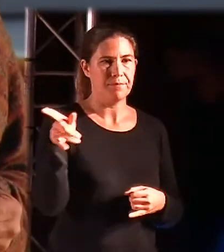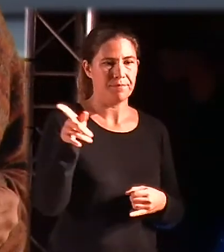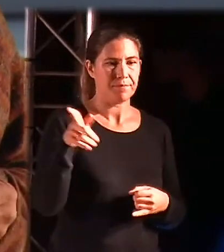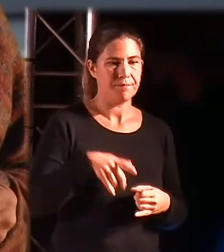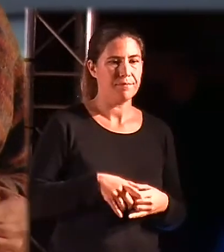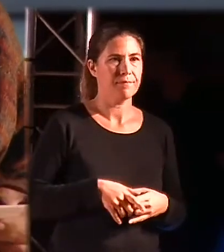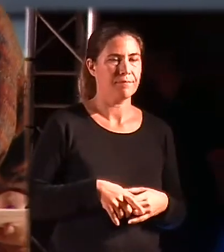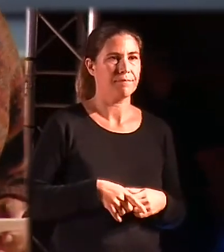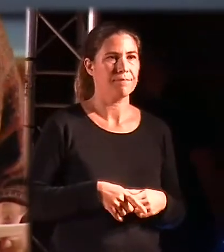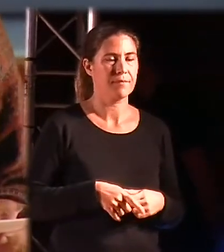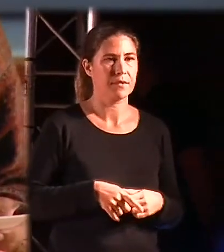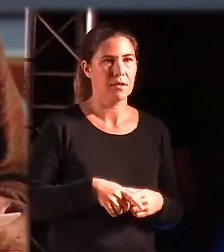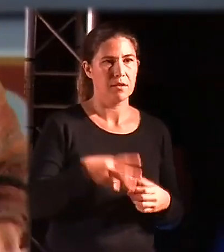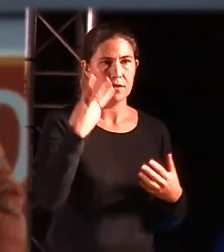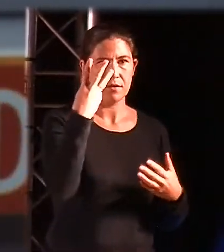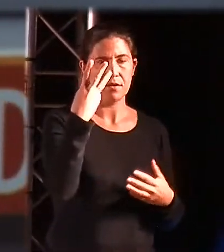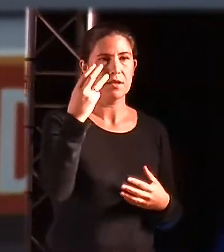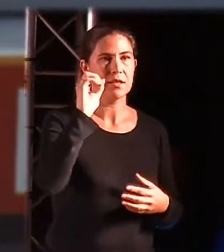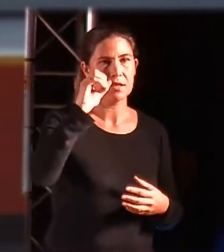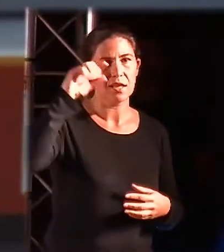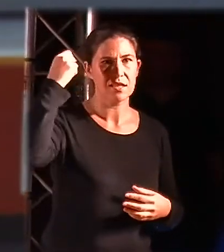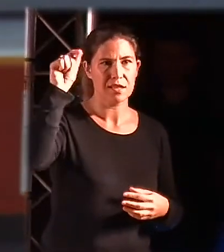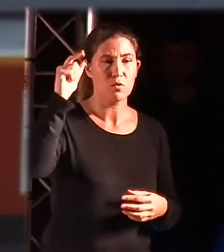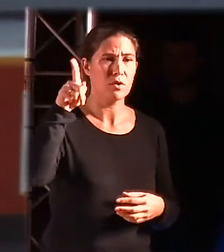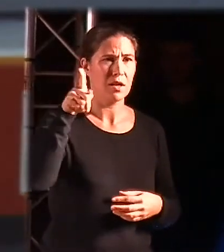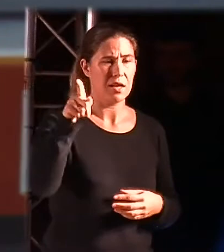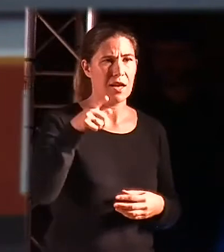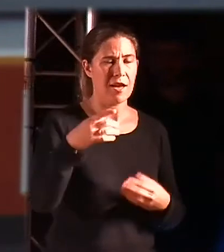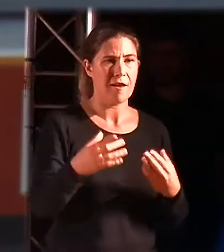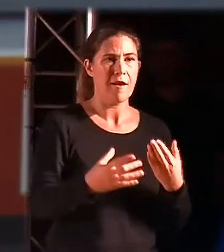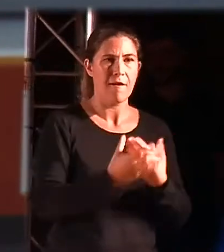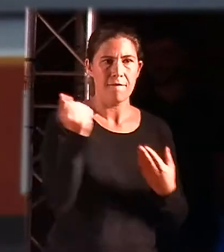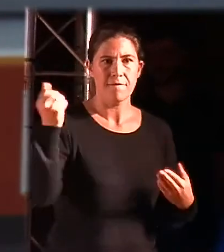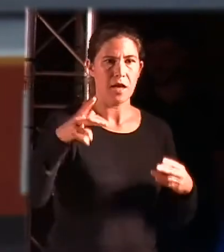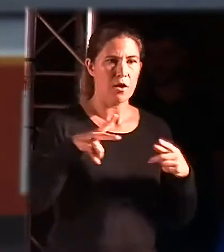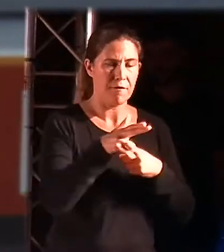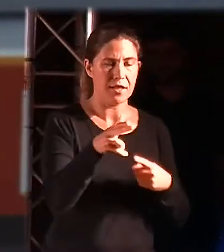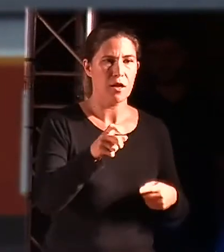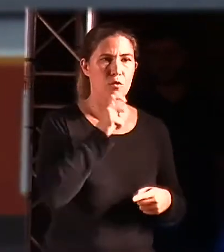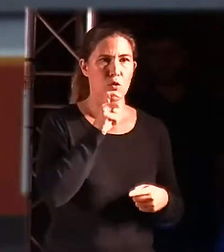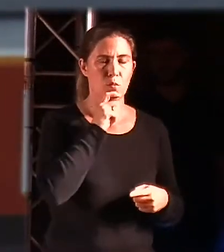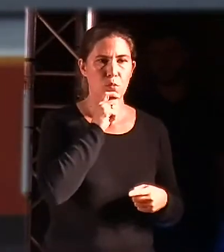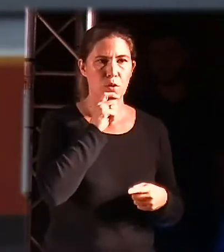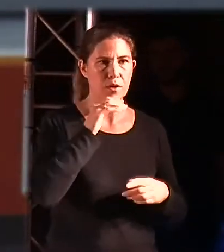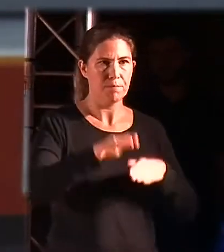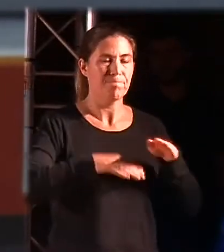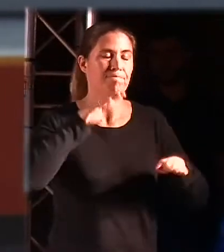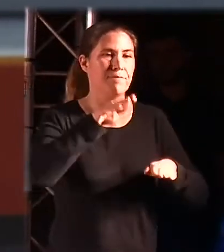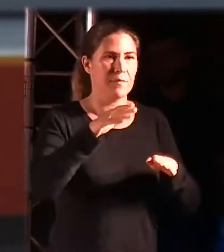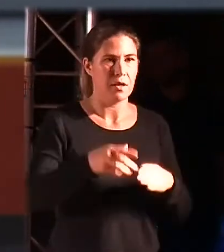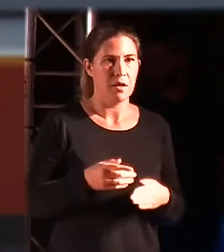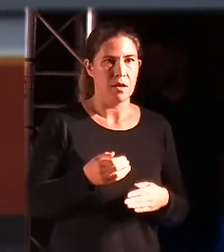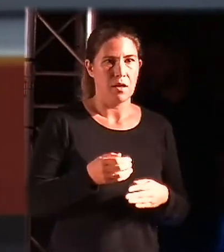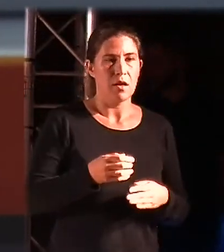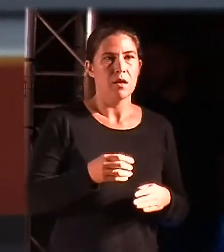Y en 30 segundos, ¿qué podemos hacer para evitar error? Bueno, Superar las primeras impresiones, que suelen ser